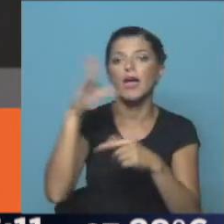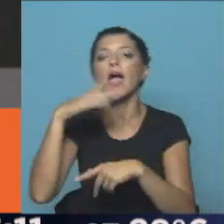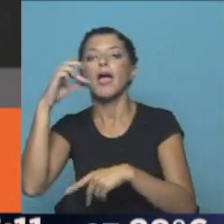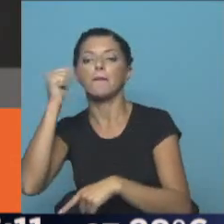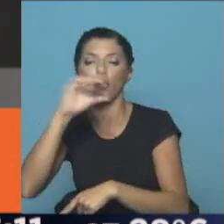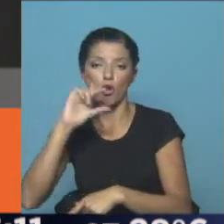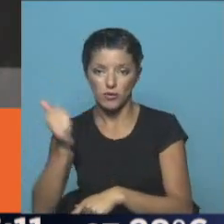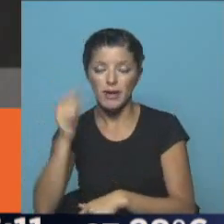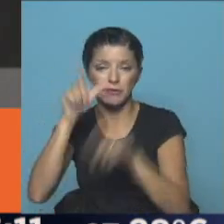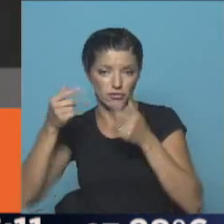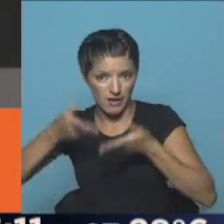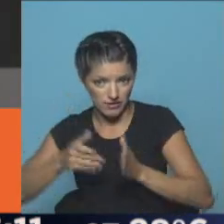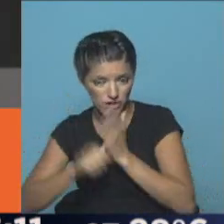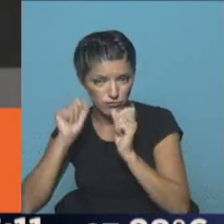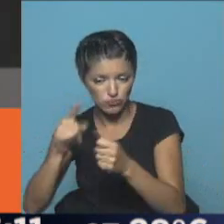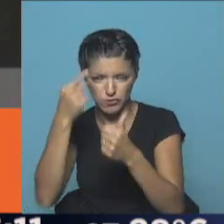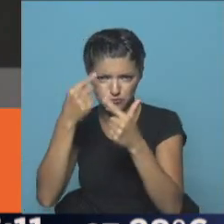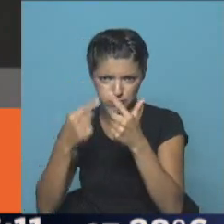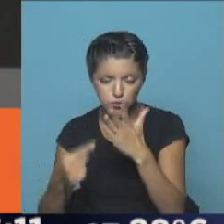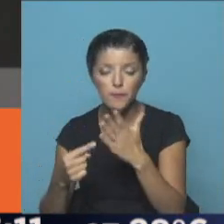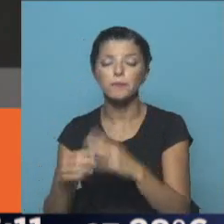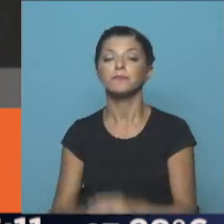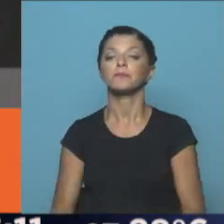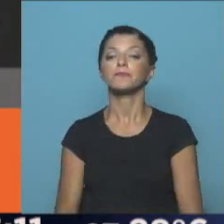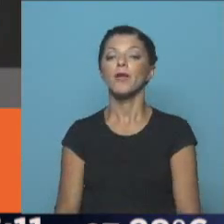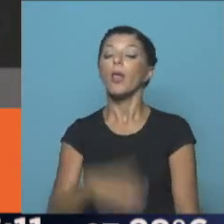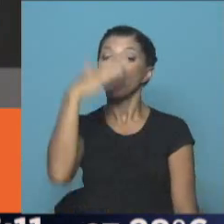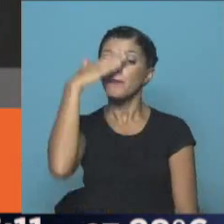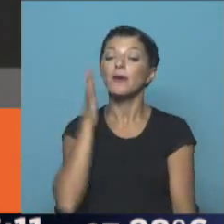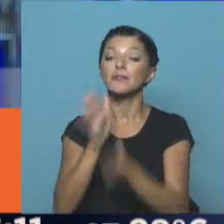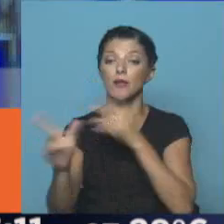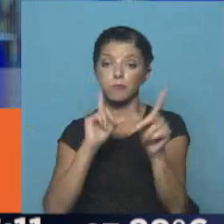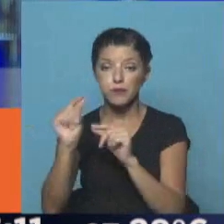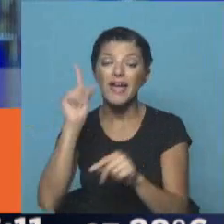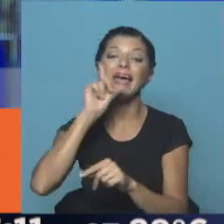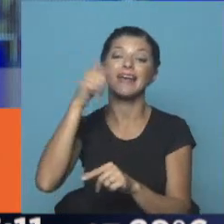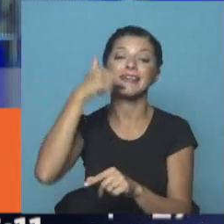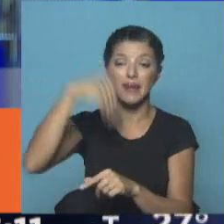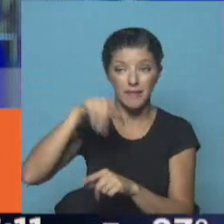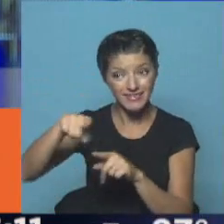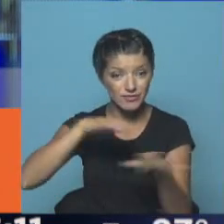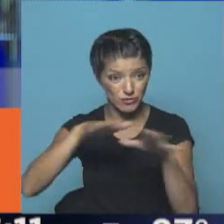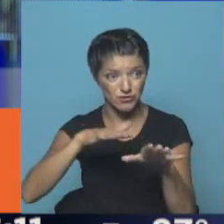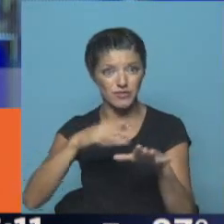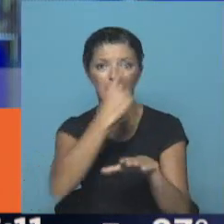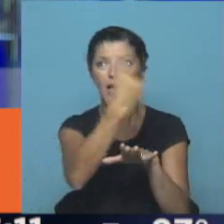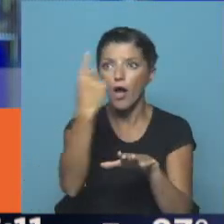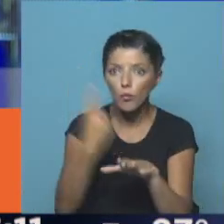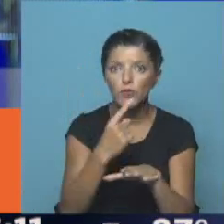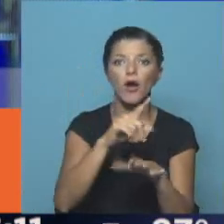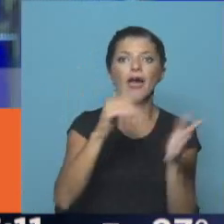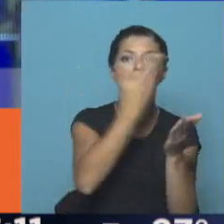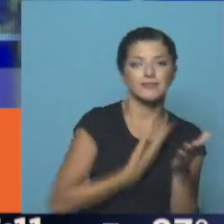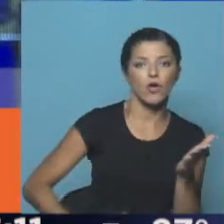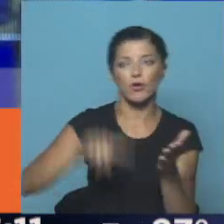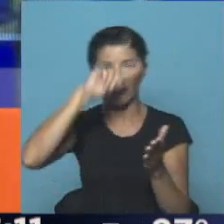cosa que no ocurría. La inmigración, la mayor presencia del Islam, etcétera, está poniendo en crisis también este modelo de estados-nación más homogéneo.